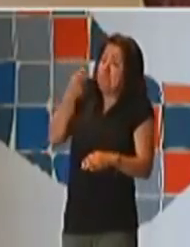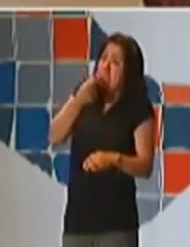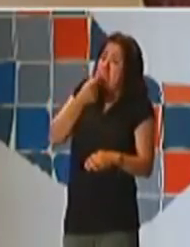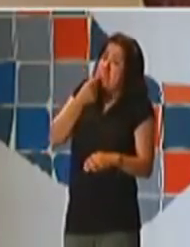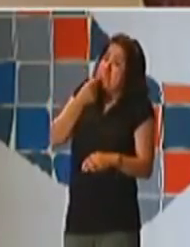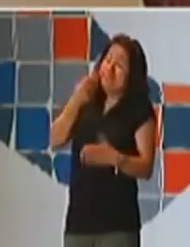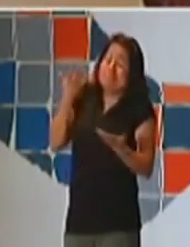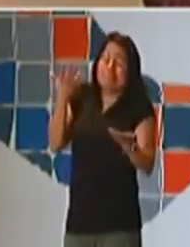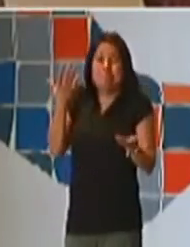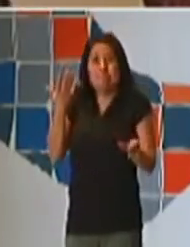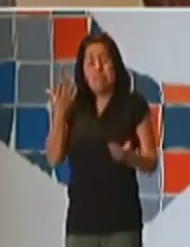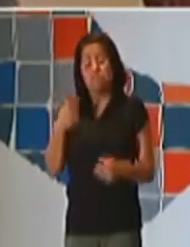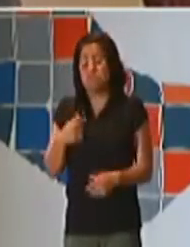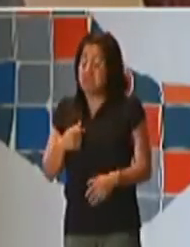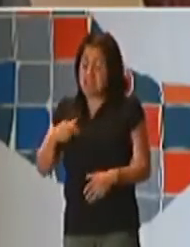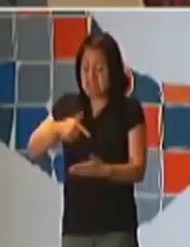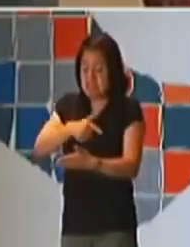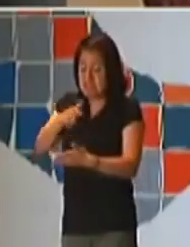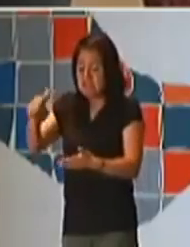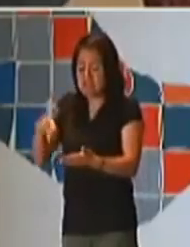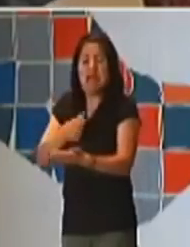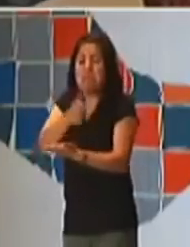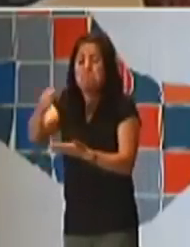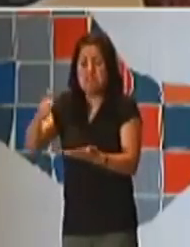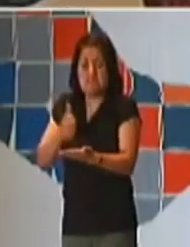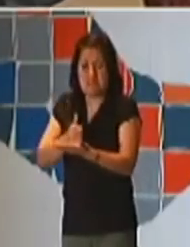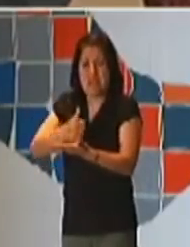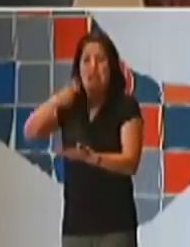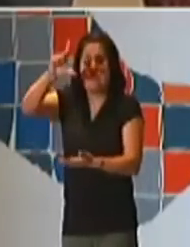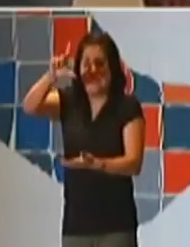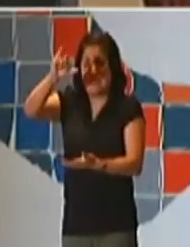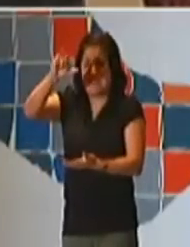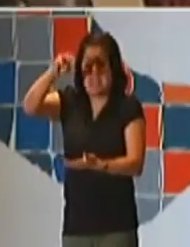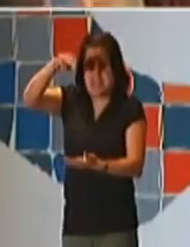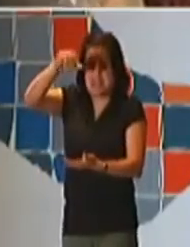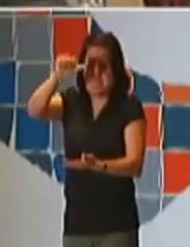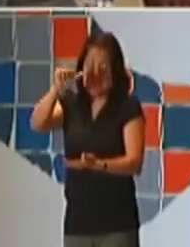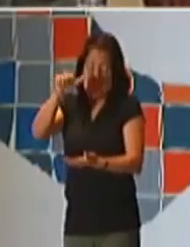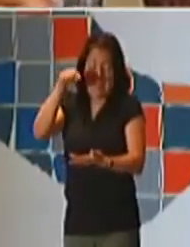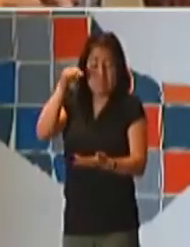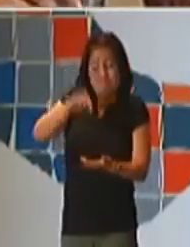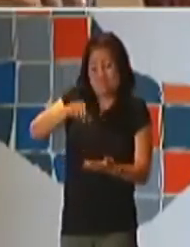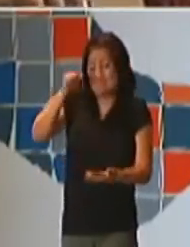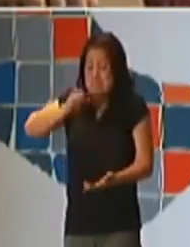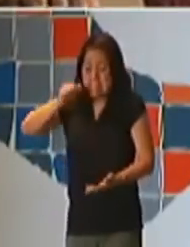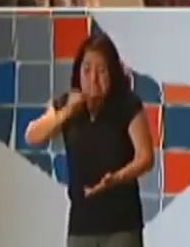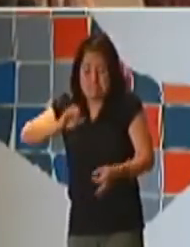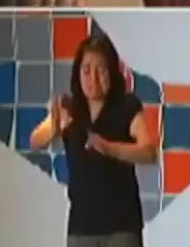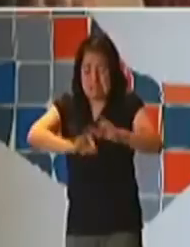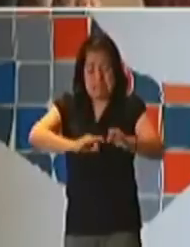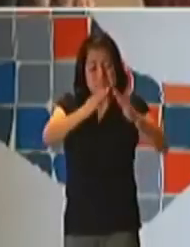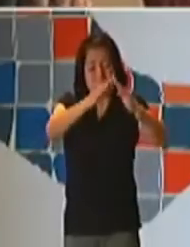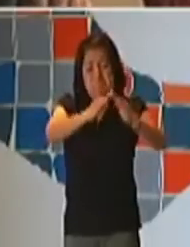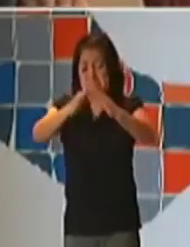Ciudad de Lima nunca mucho trajin no de casa en casa y en ninguna